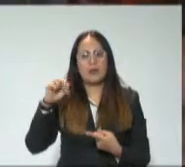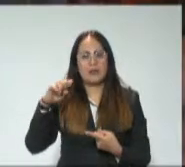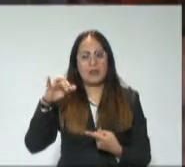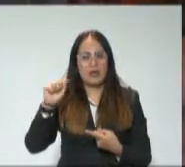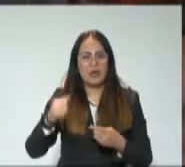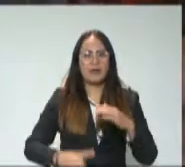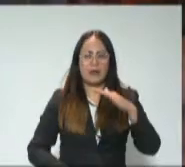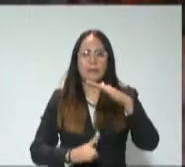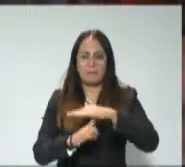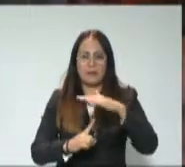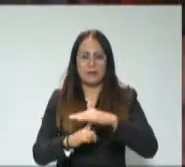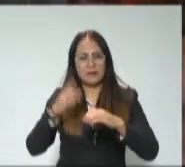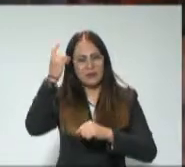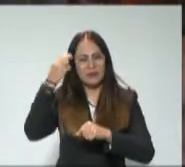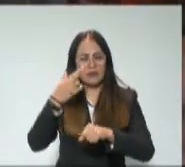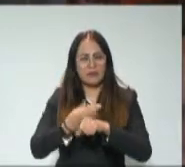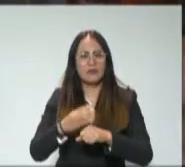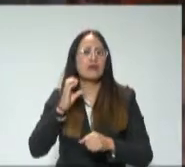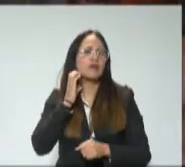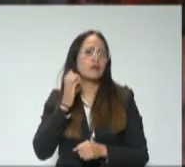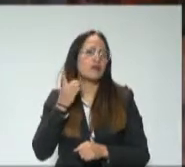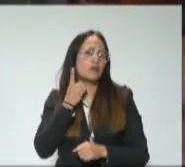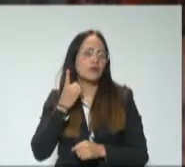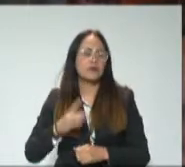la mesa directiva de la cámara de